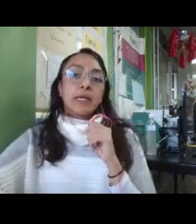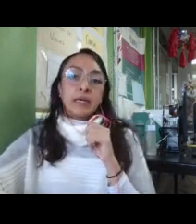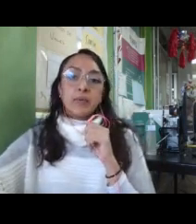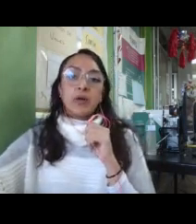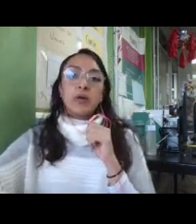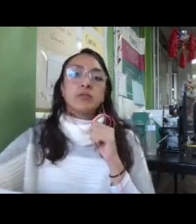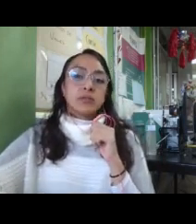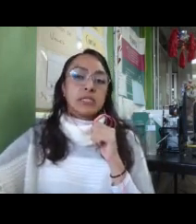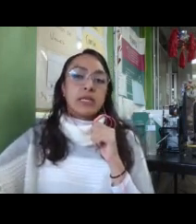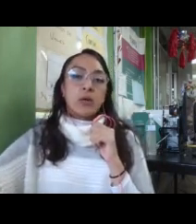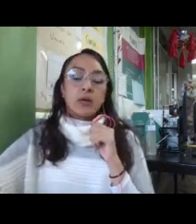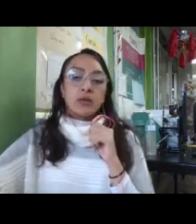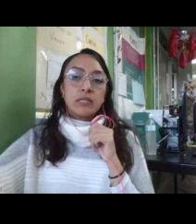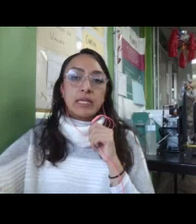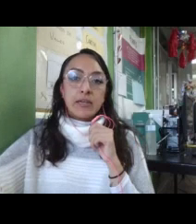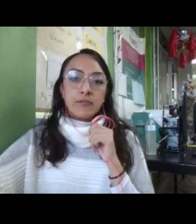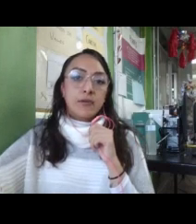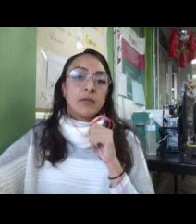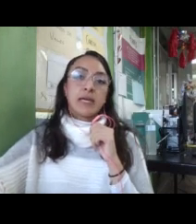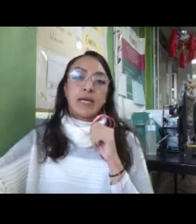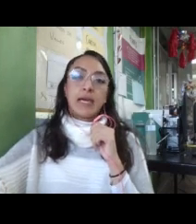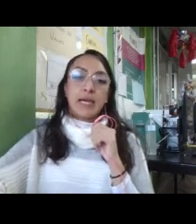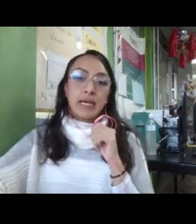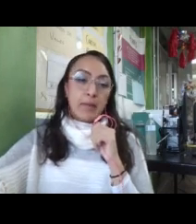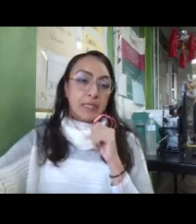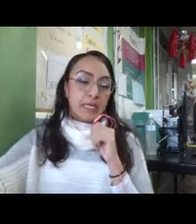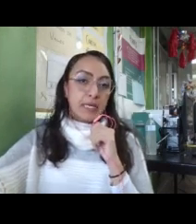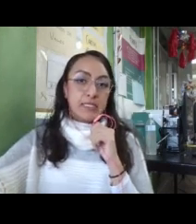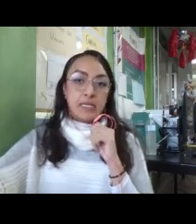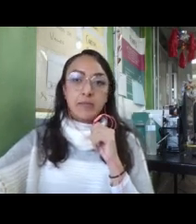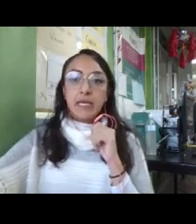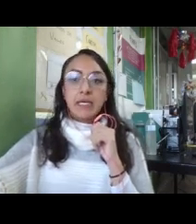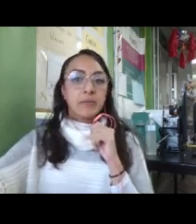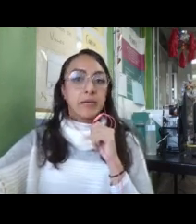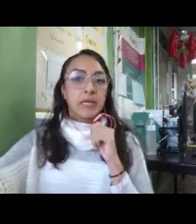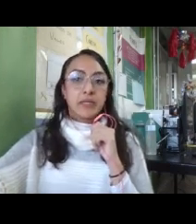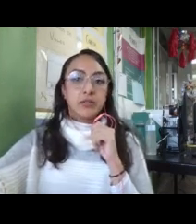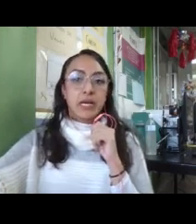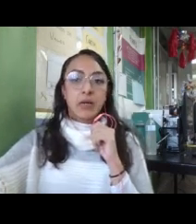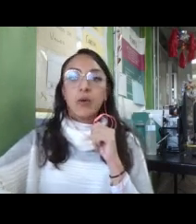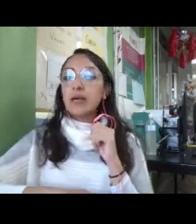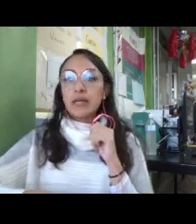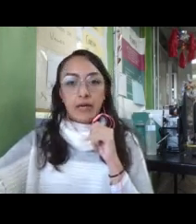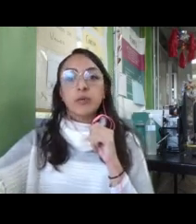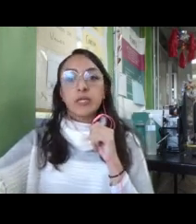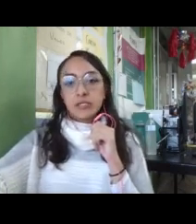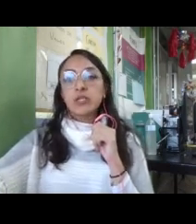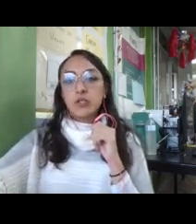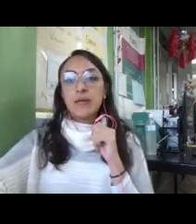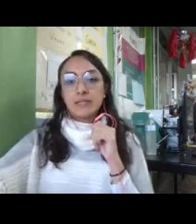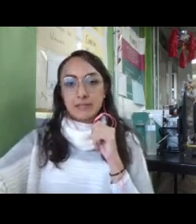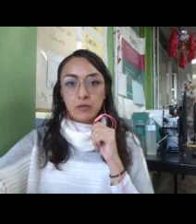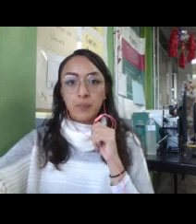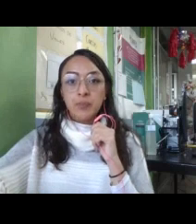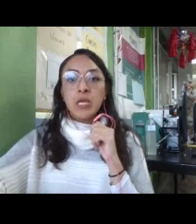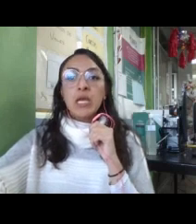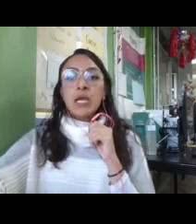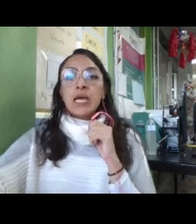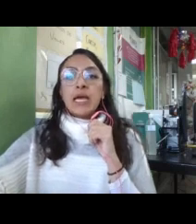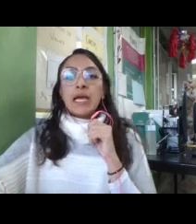Acá, por ejemplo, nos dice, de acuerdo con el DIF, aprender el SM equivale a aprender otra lengua, claro, porque es un idioma